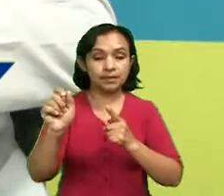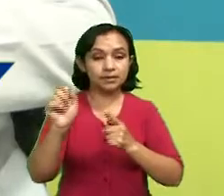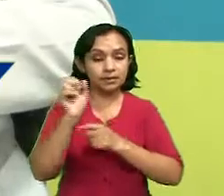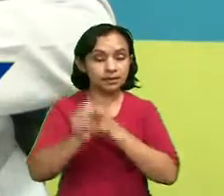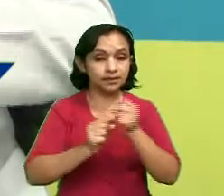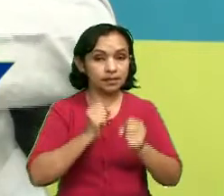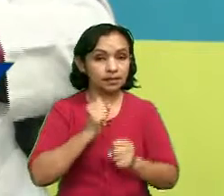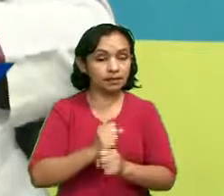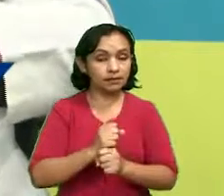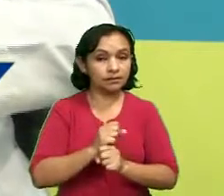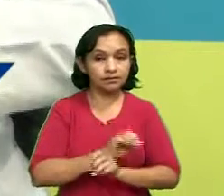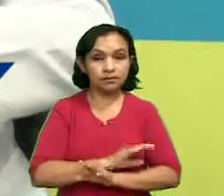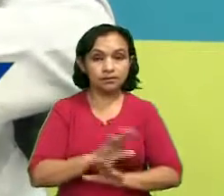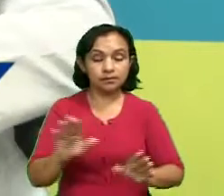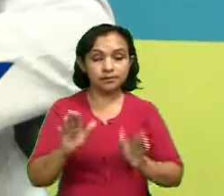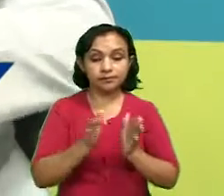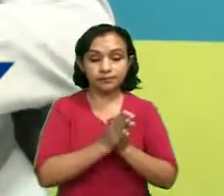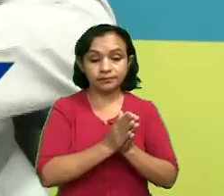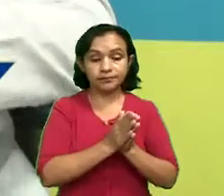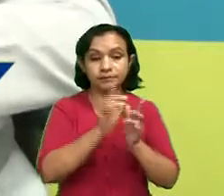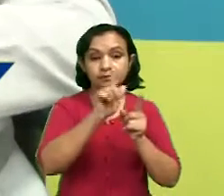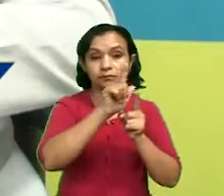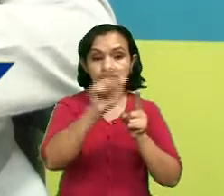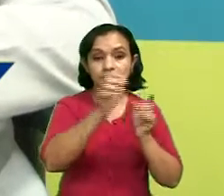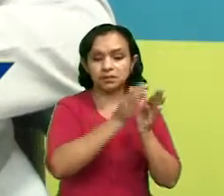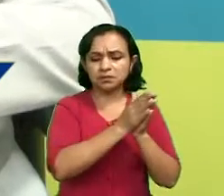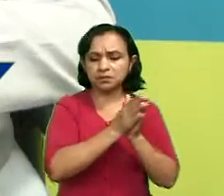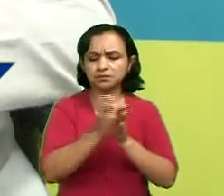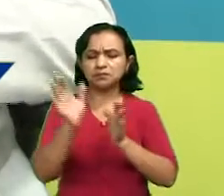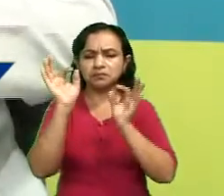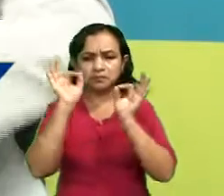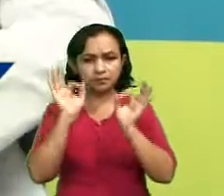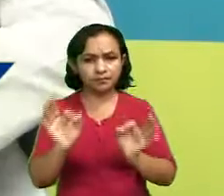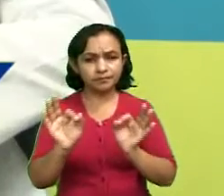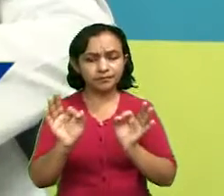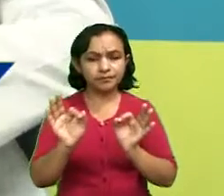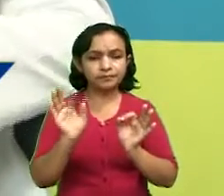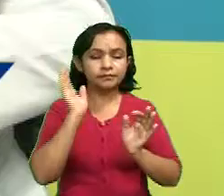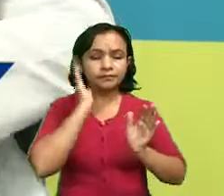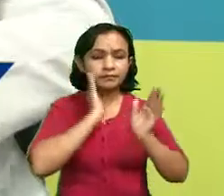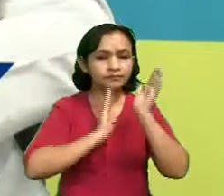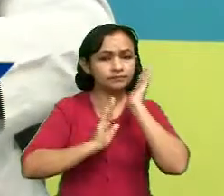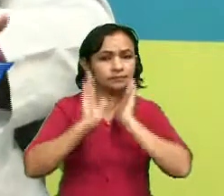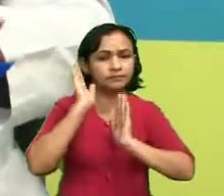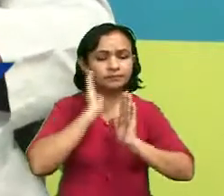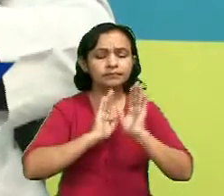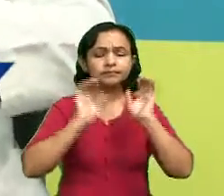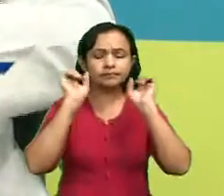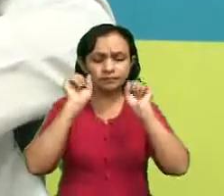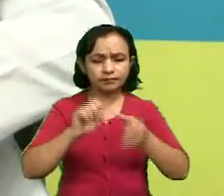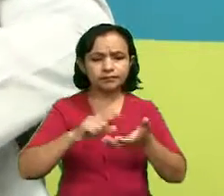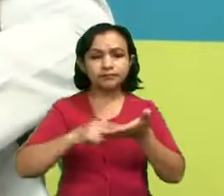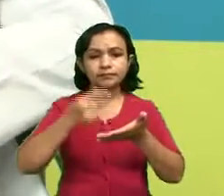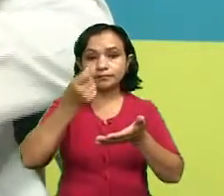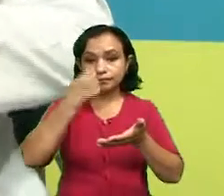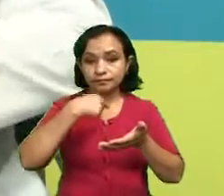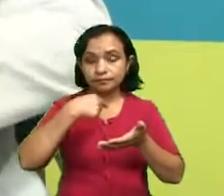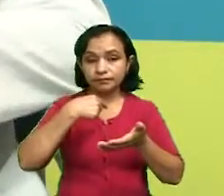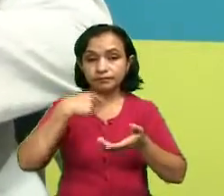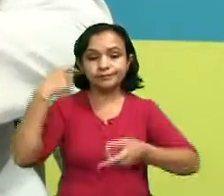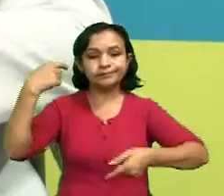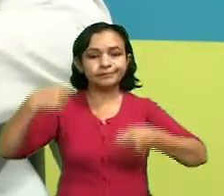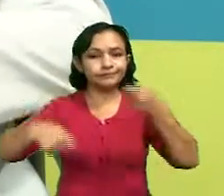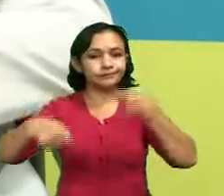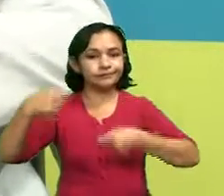el año. Entonces, durante el mes todavía él está vigente. Si es agosto, todavía lo puedes consumir. Si ya pasa